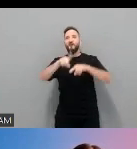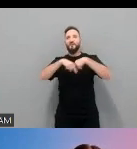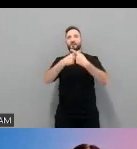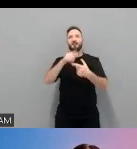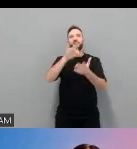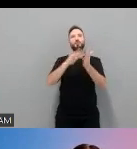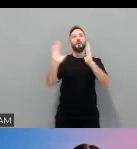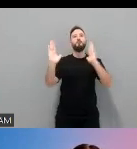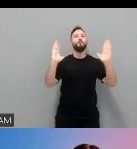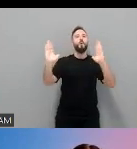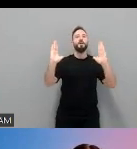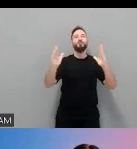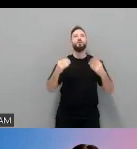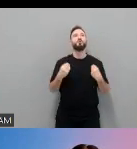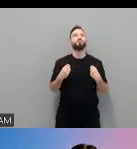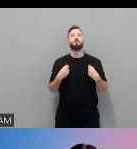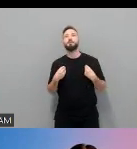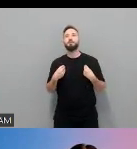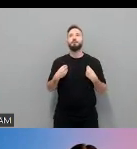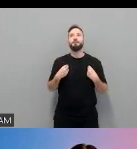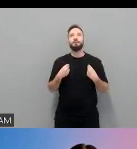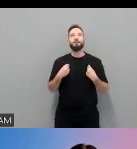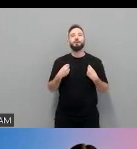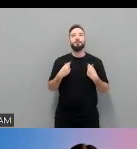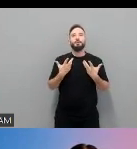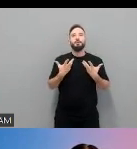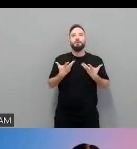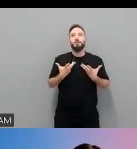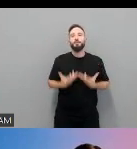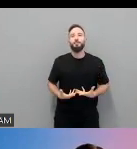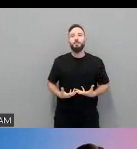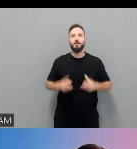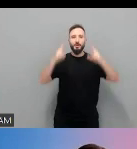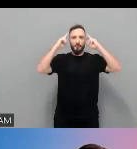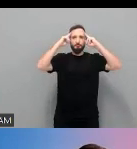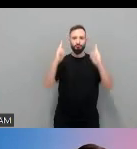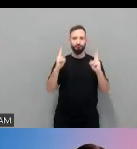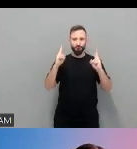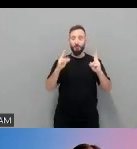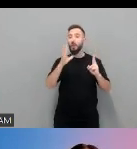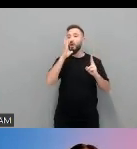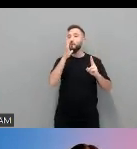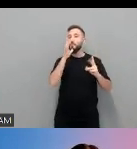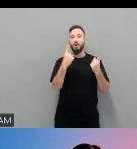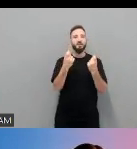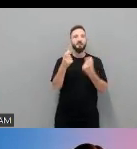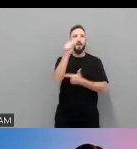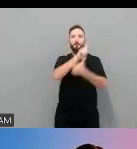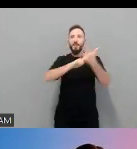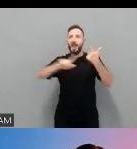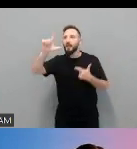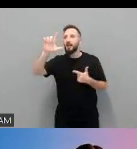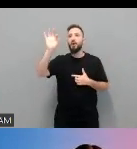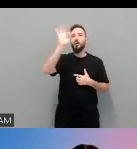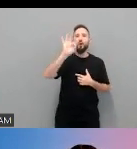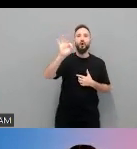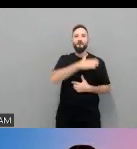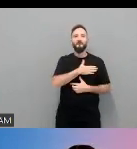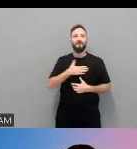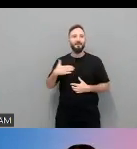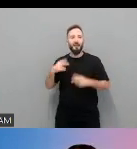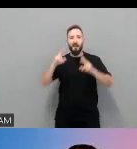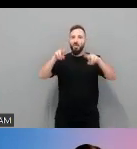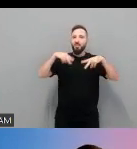momentos para, bueno, pues eso, de respiro, pues porque necesitan hacer un viaje o porque quieren compartir una cena